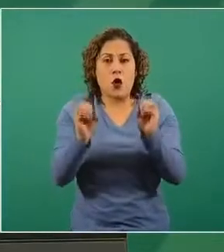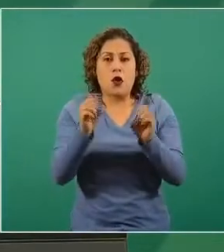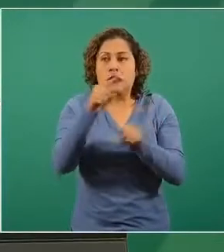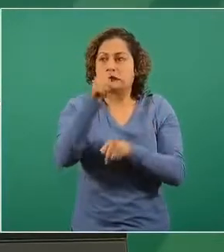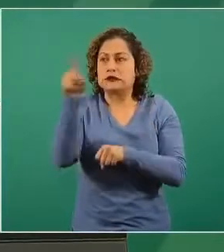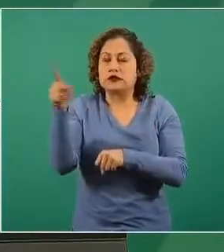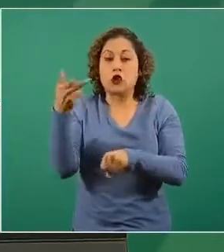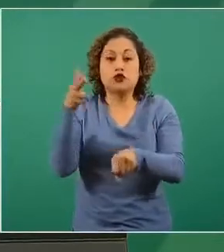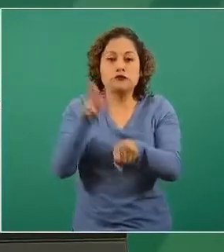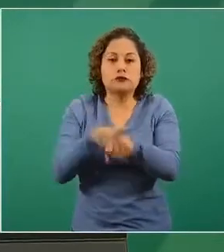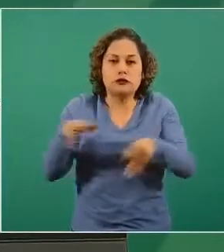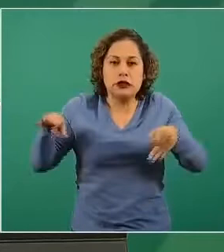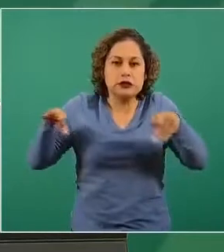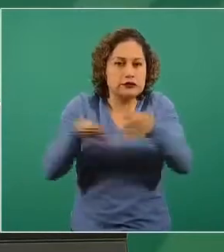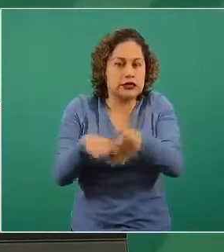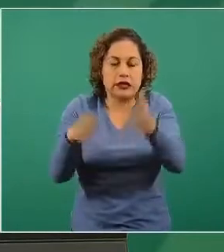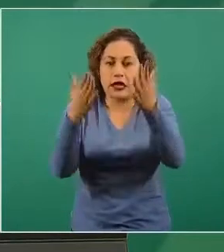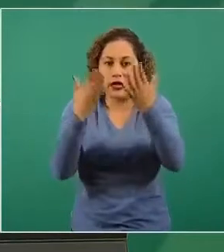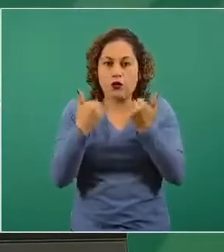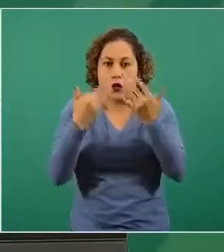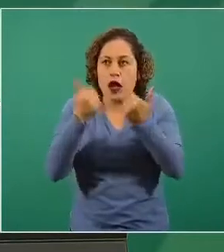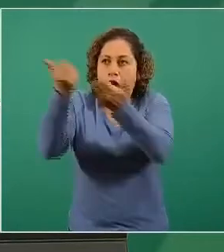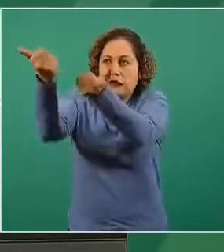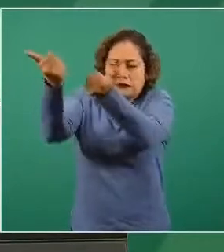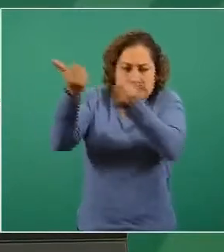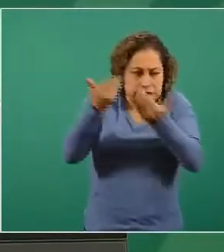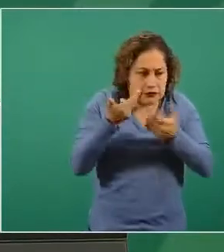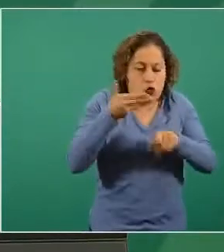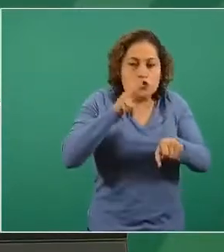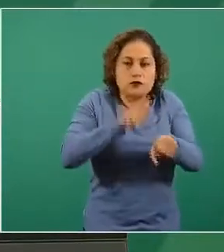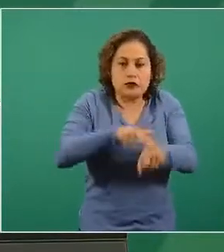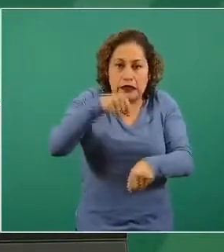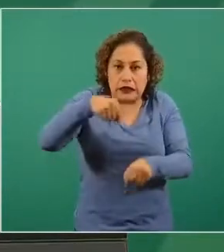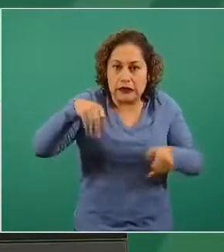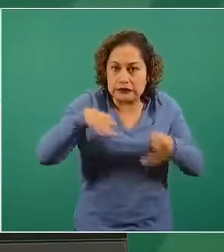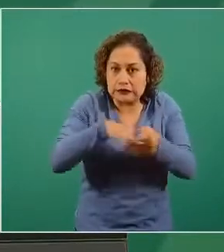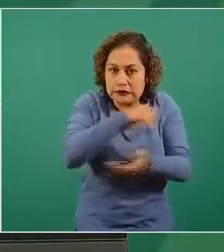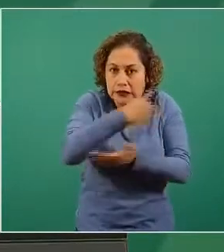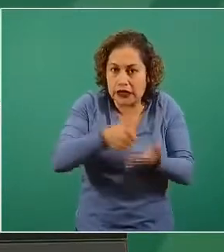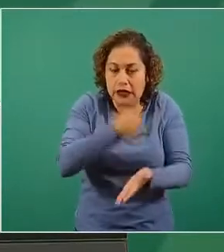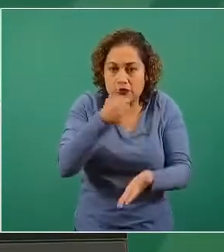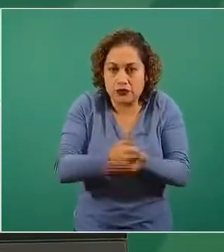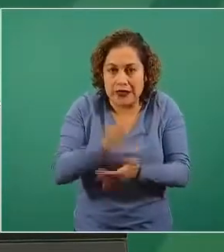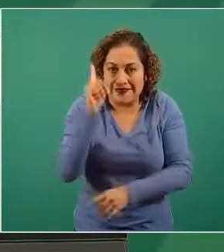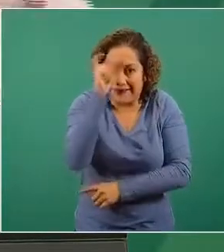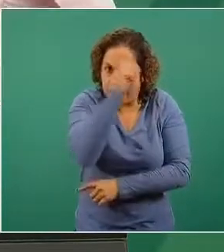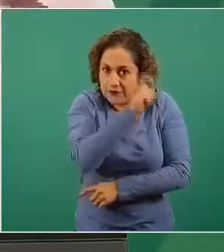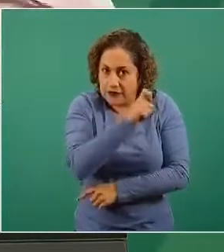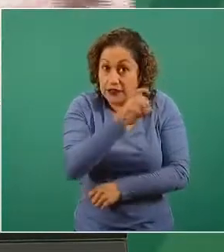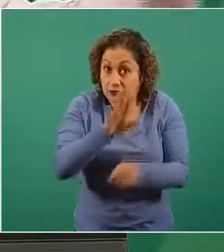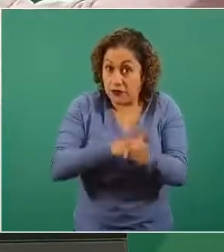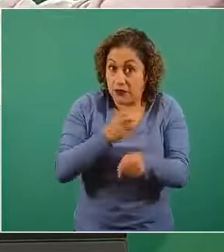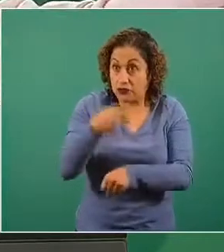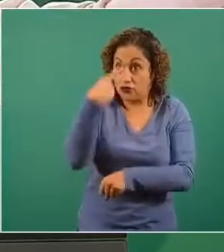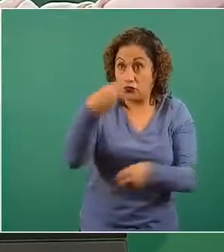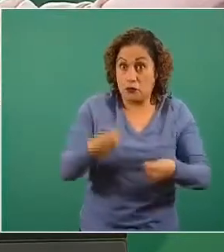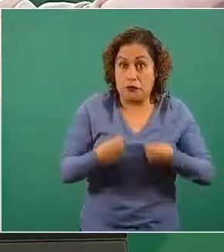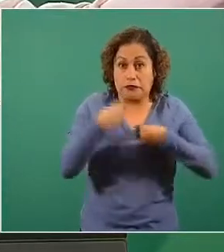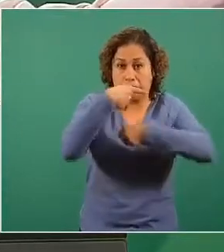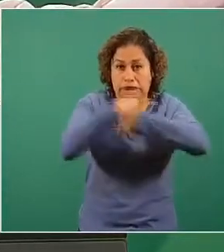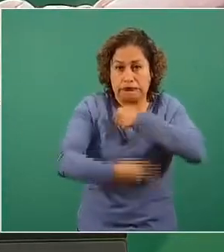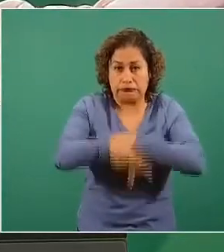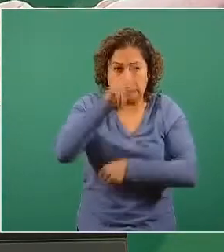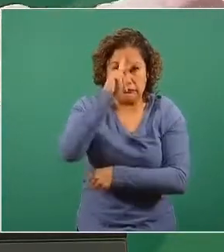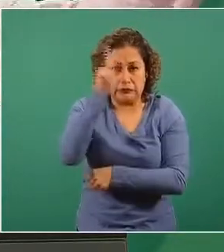llegar a requerir o a utilizar servicios de salud en caso de que así lo requirieran. Entonces terminamos con